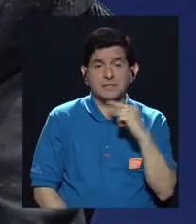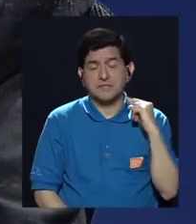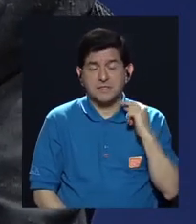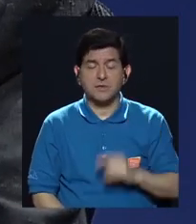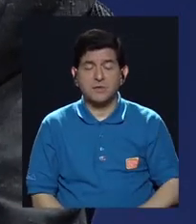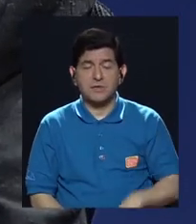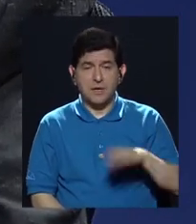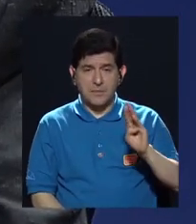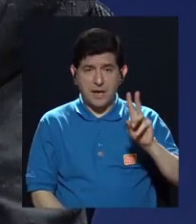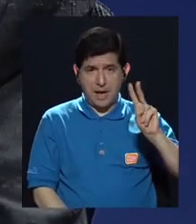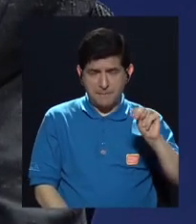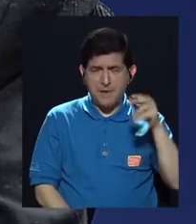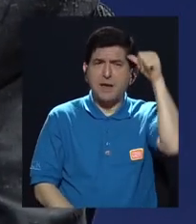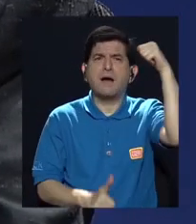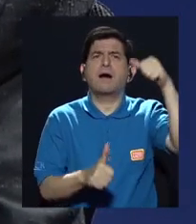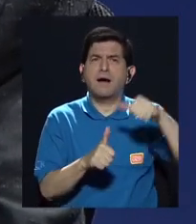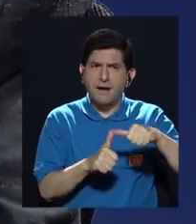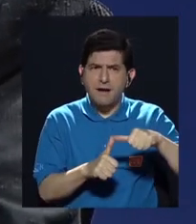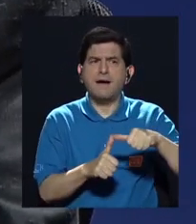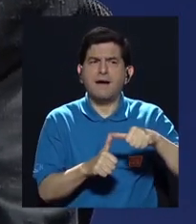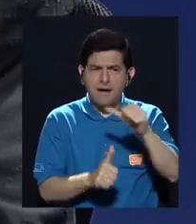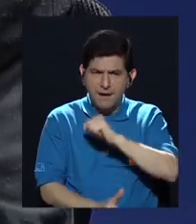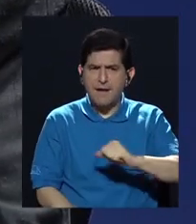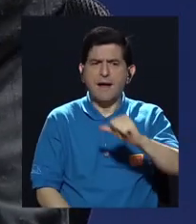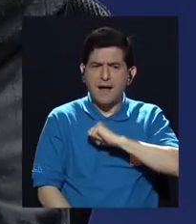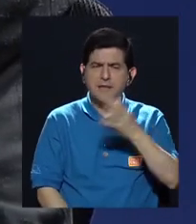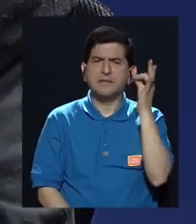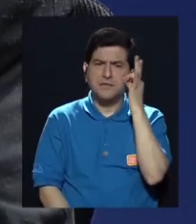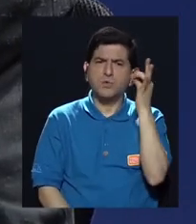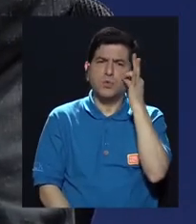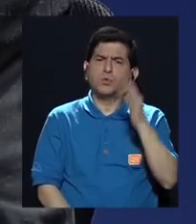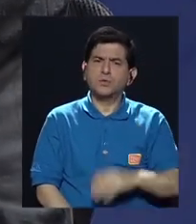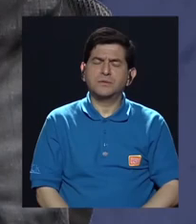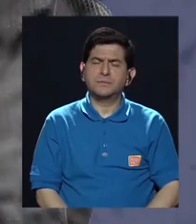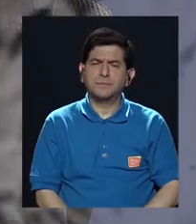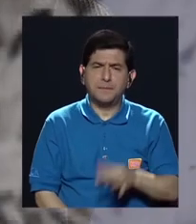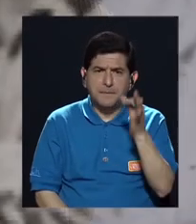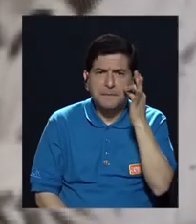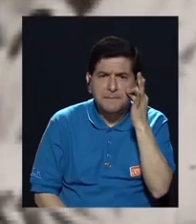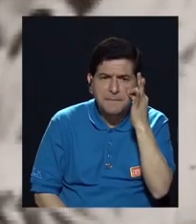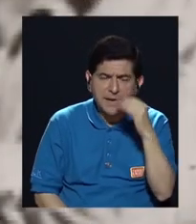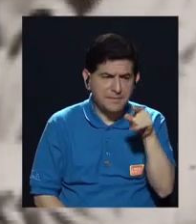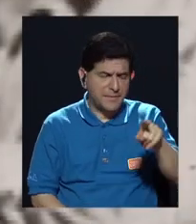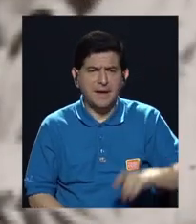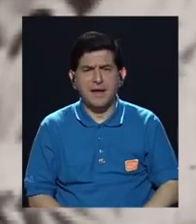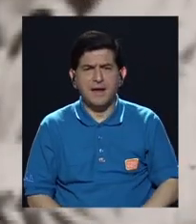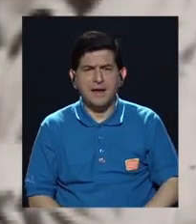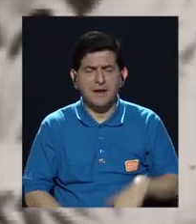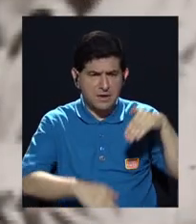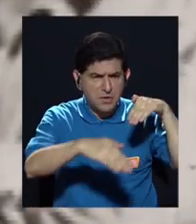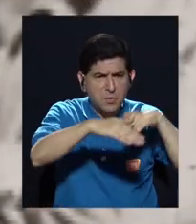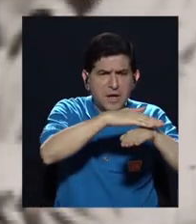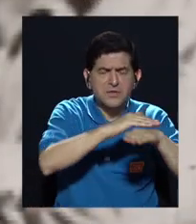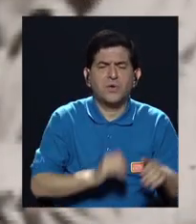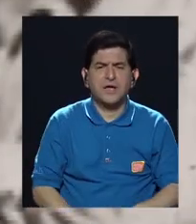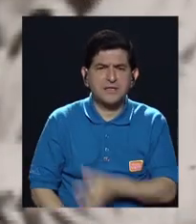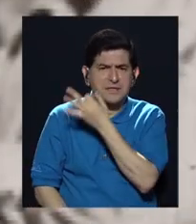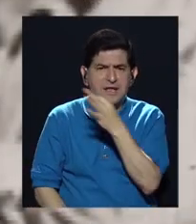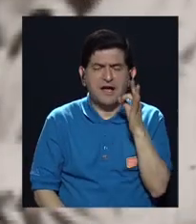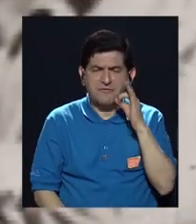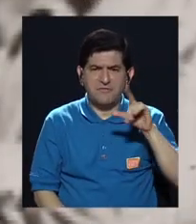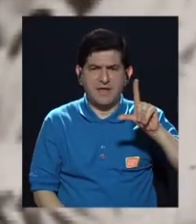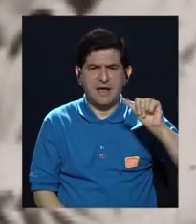padre, me recuerda mucho la actitud de don Pepe. Don Pepe, cuando entra a la finca La Lucha